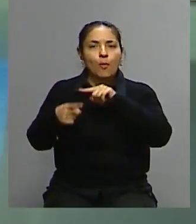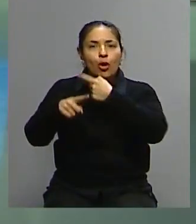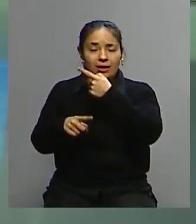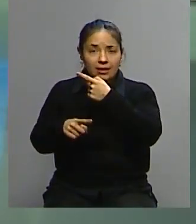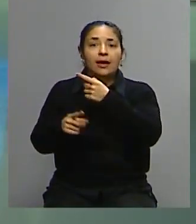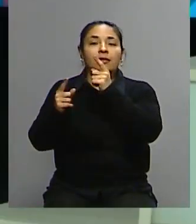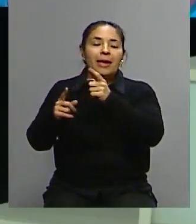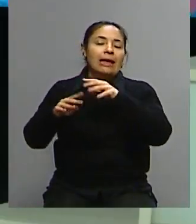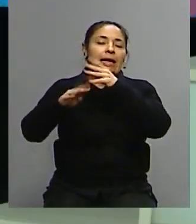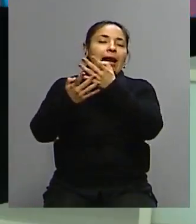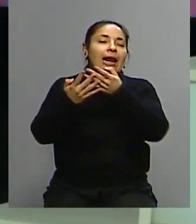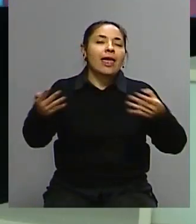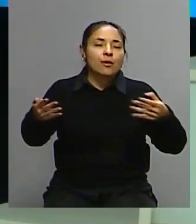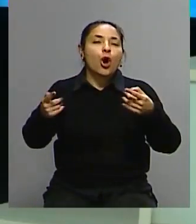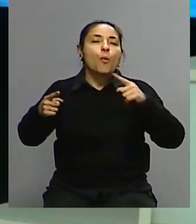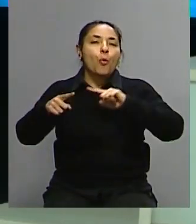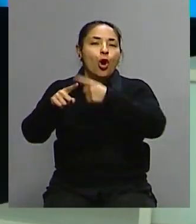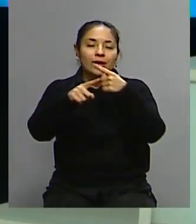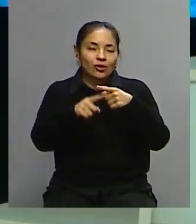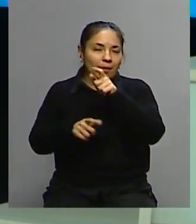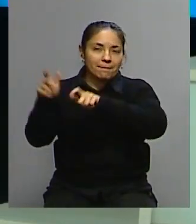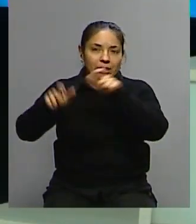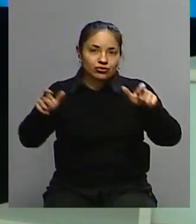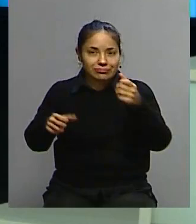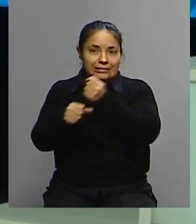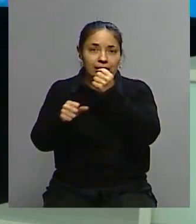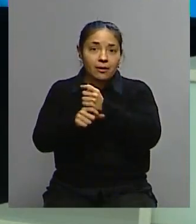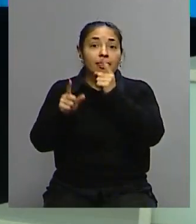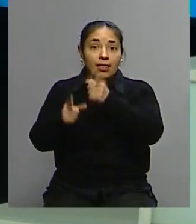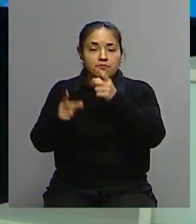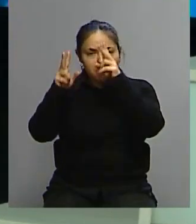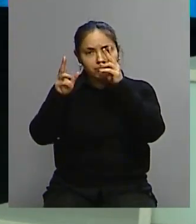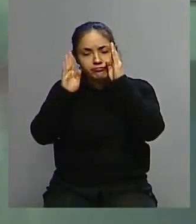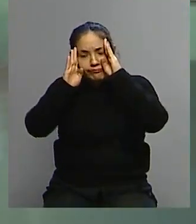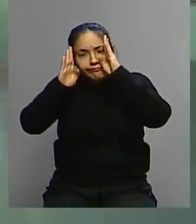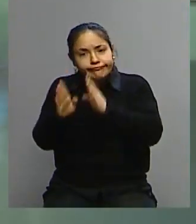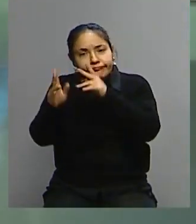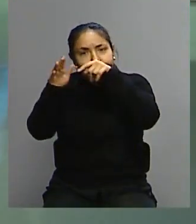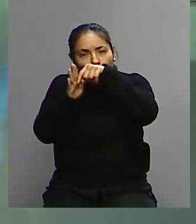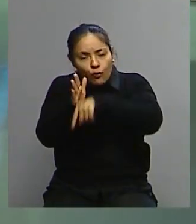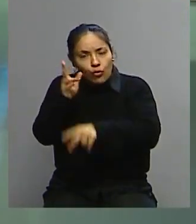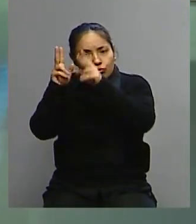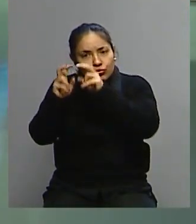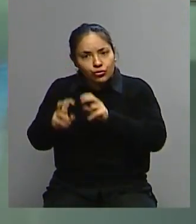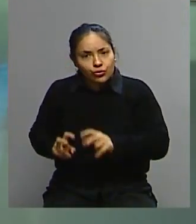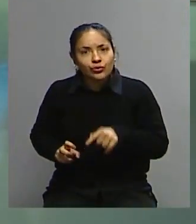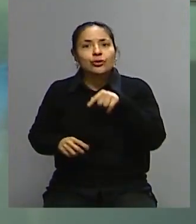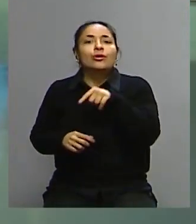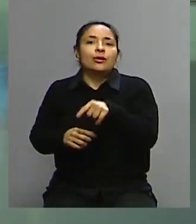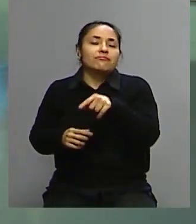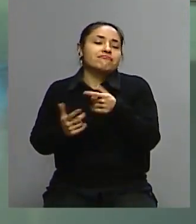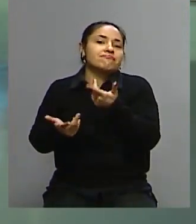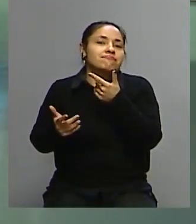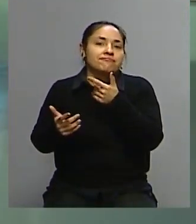Red Mendoza, estudia y trabaja sobre temas de vejeces y personas mayores. ¿Cómo tenemos que mejorar el vocabulario? Digo, no está mal,